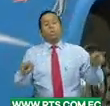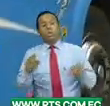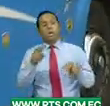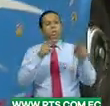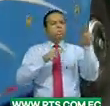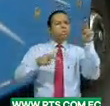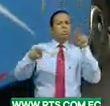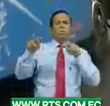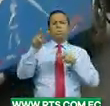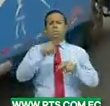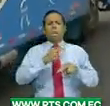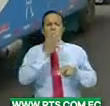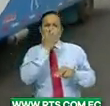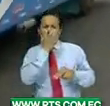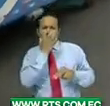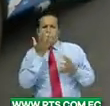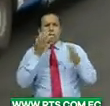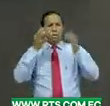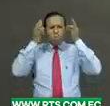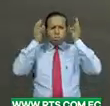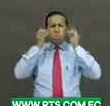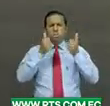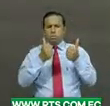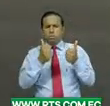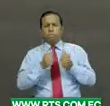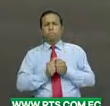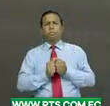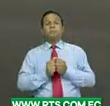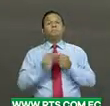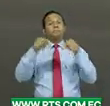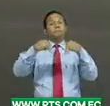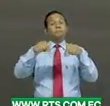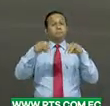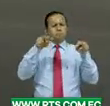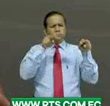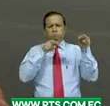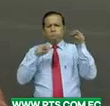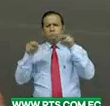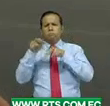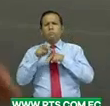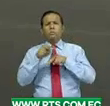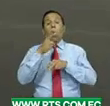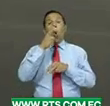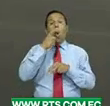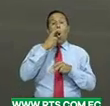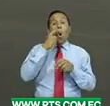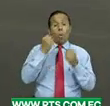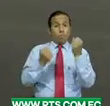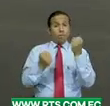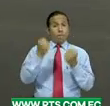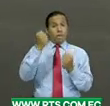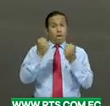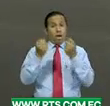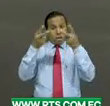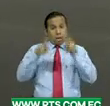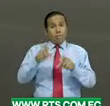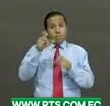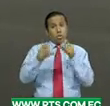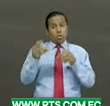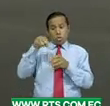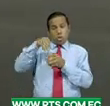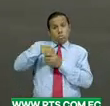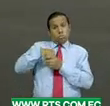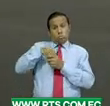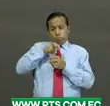su auxiliar, utilice mascarilla. También en este operativo se sancionó al conductor y sus ocupantes por no utilizar